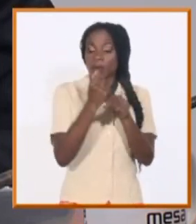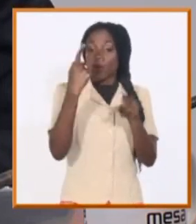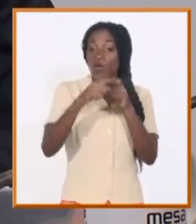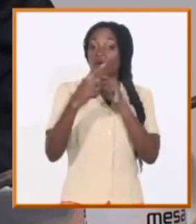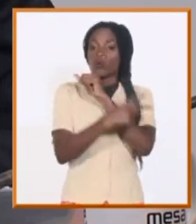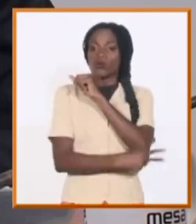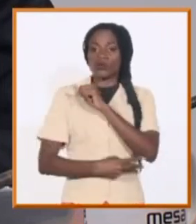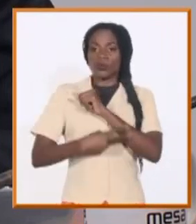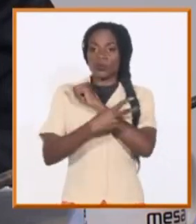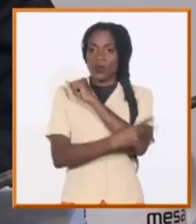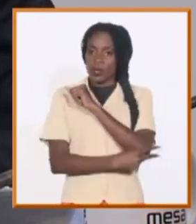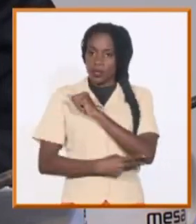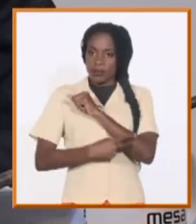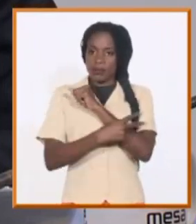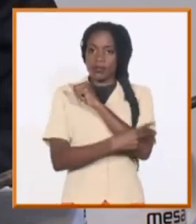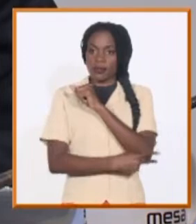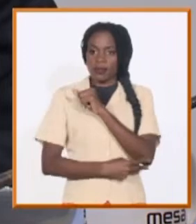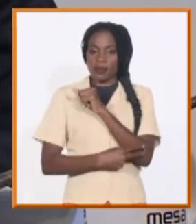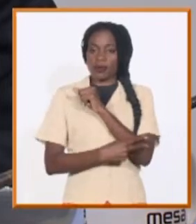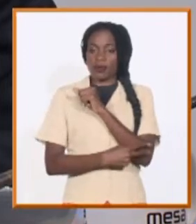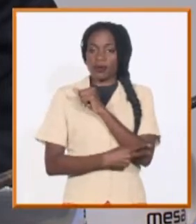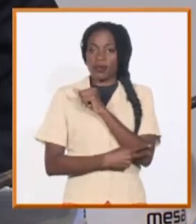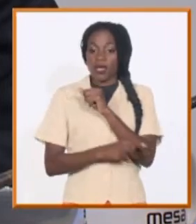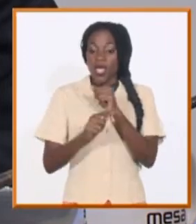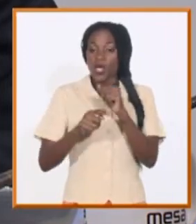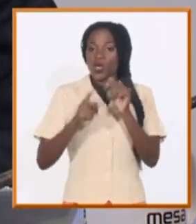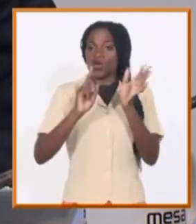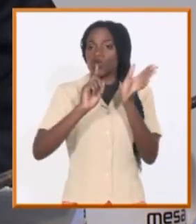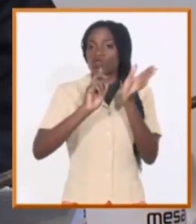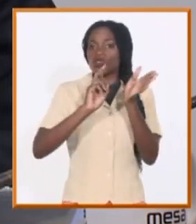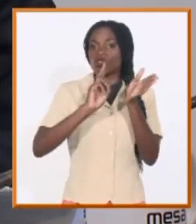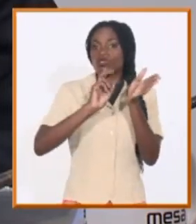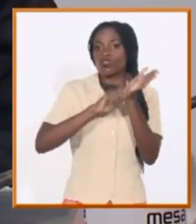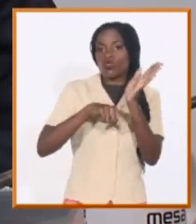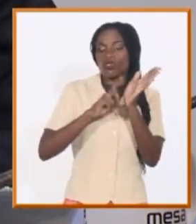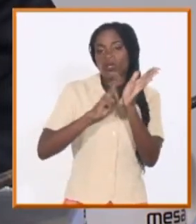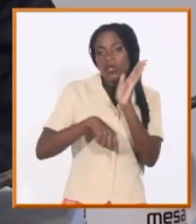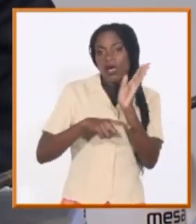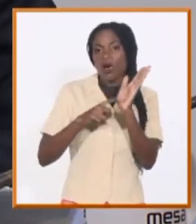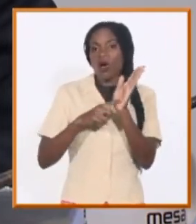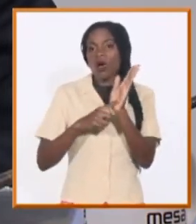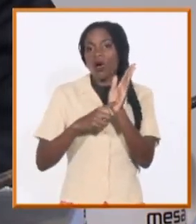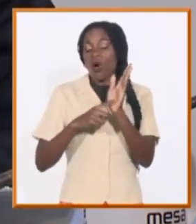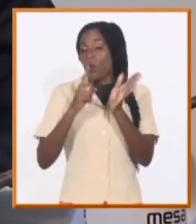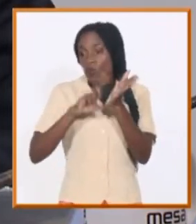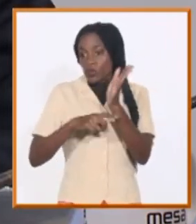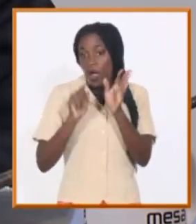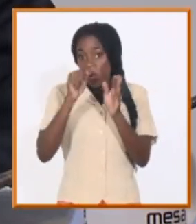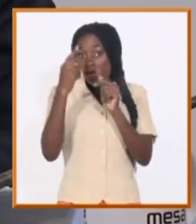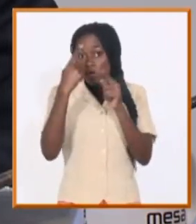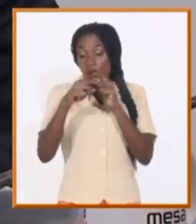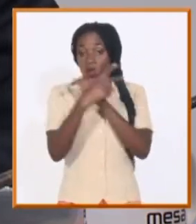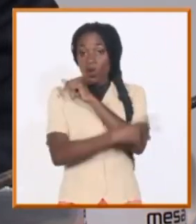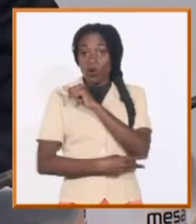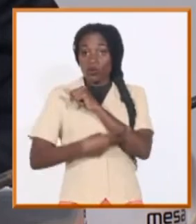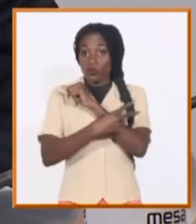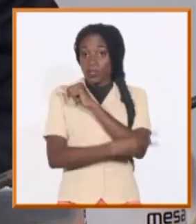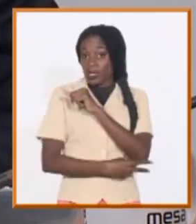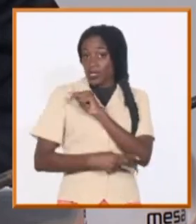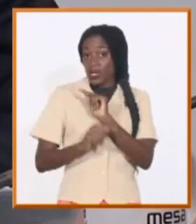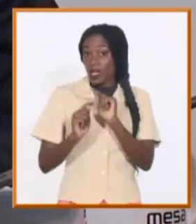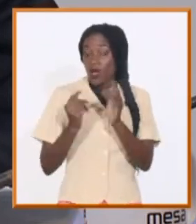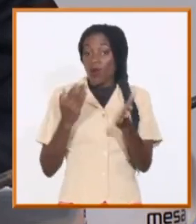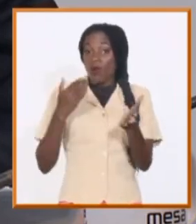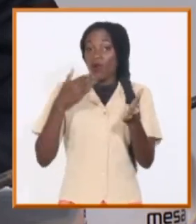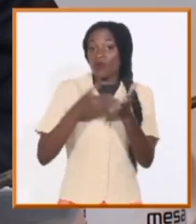países, algunos contratados por Cuba Deportes y otros por sus medios, por su cuenta, pues